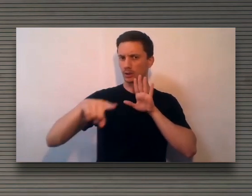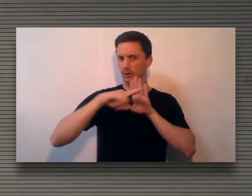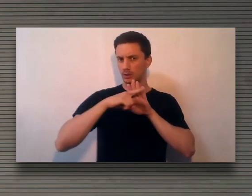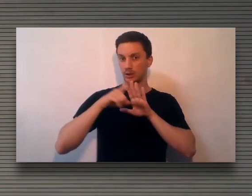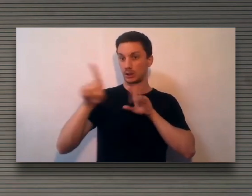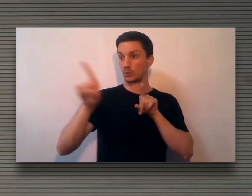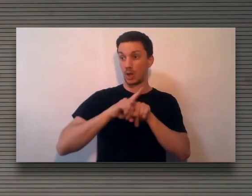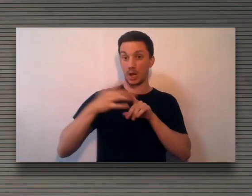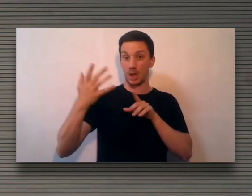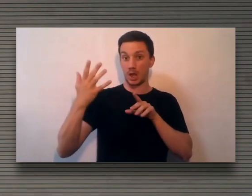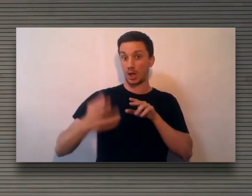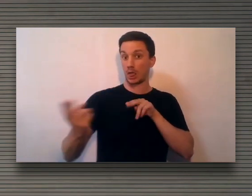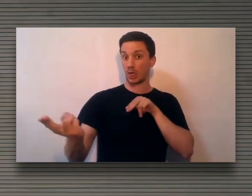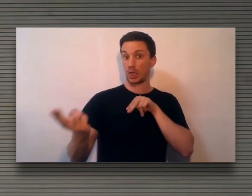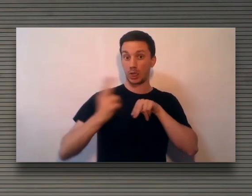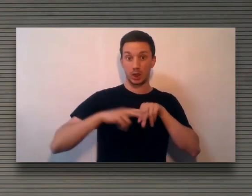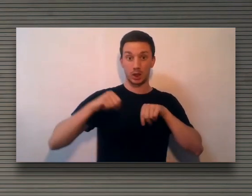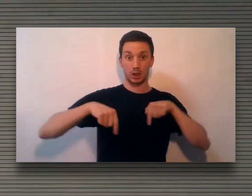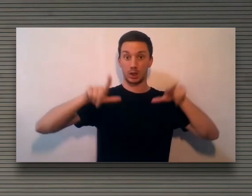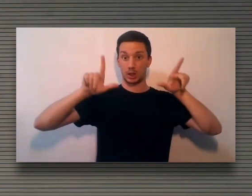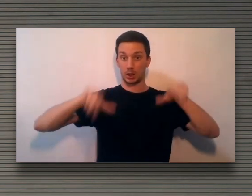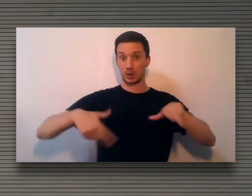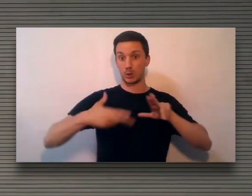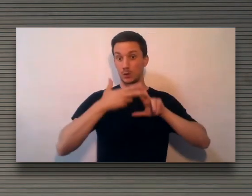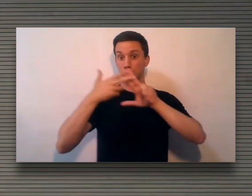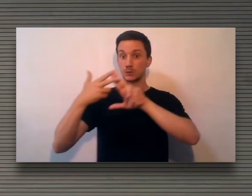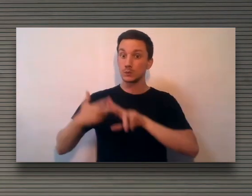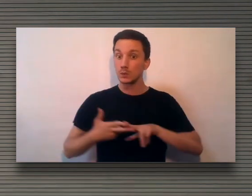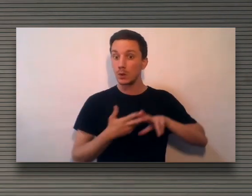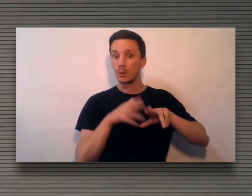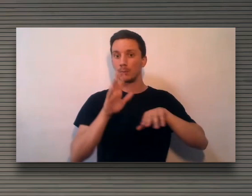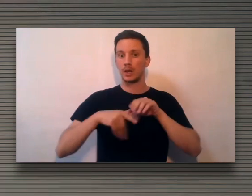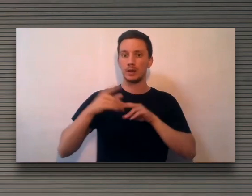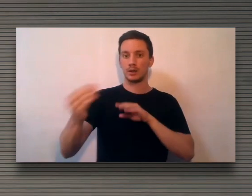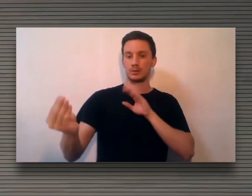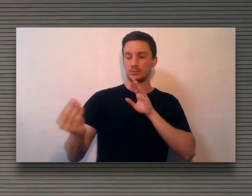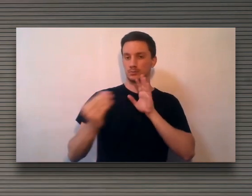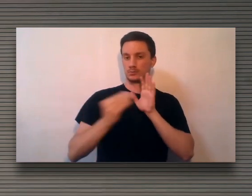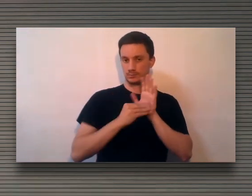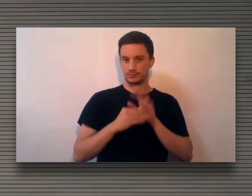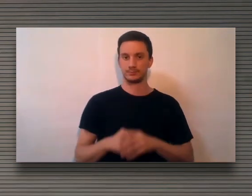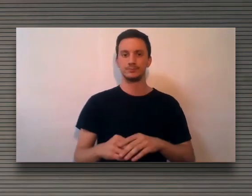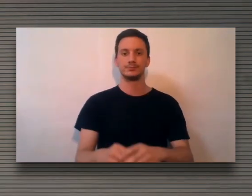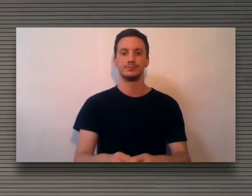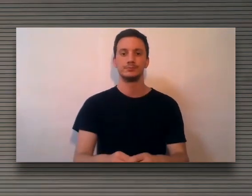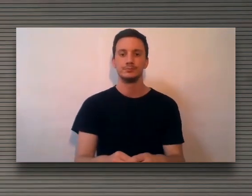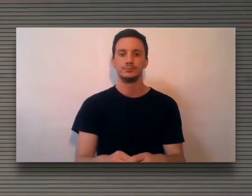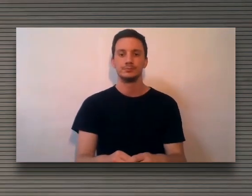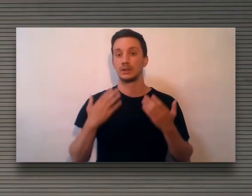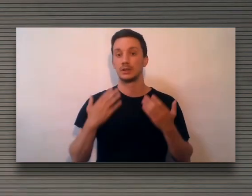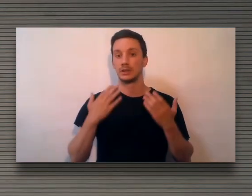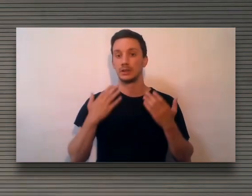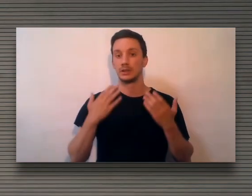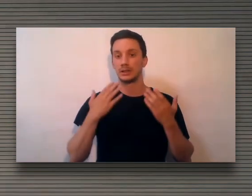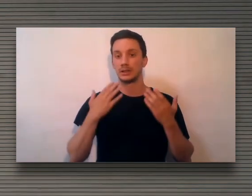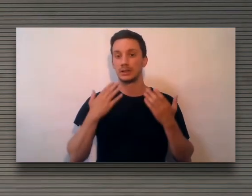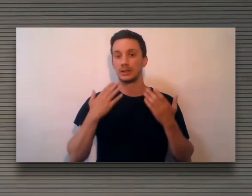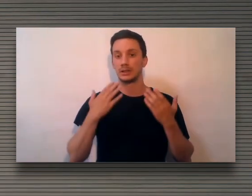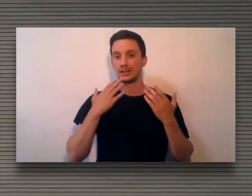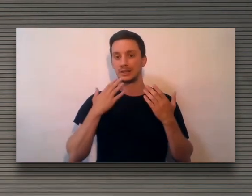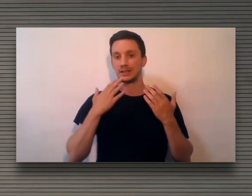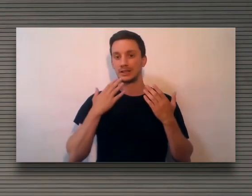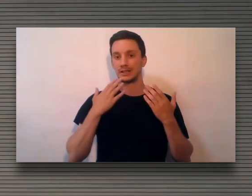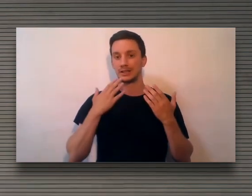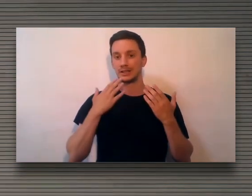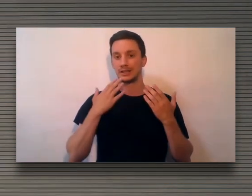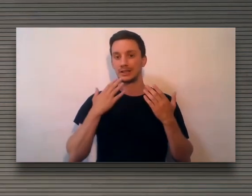habéis conectado a este webinar para hacernos llegar vuestras preguntas. Eh, Muy bien,